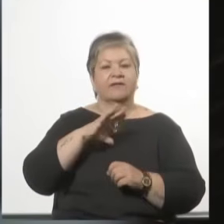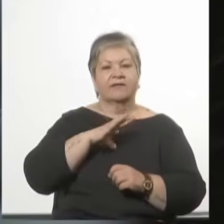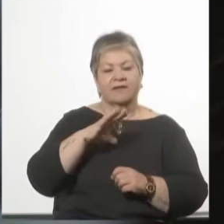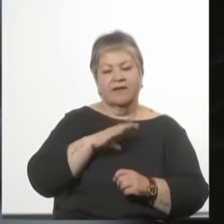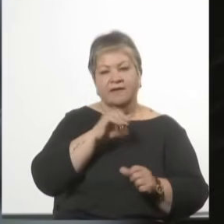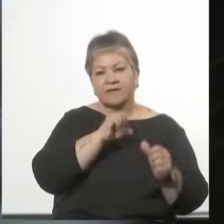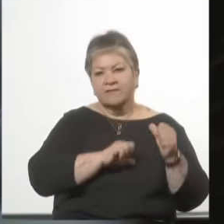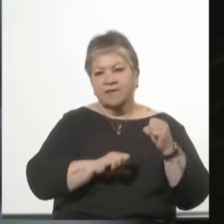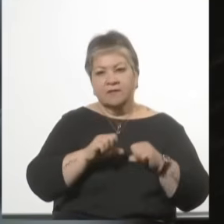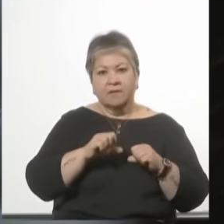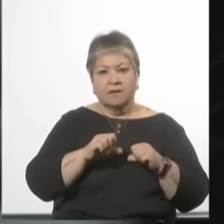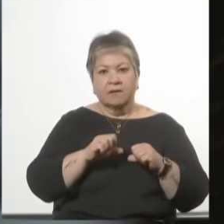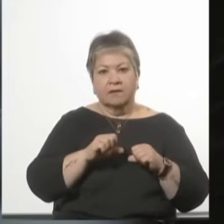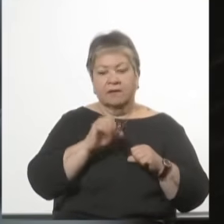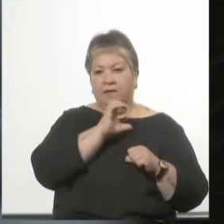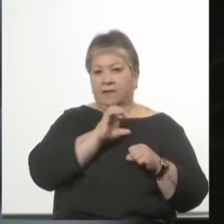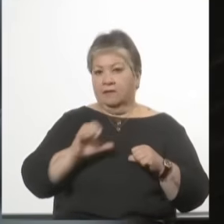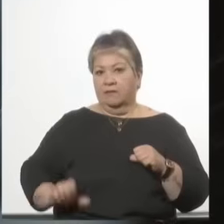si nada